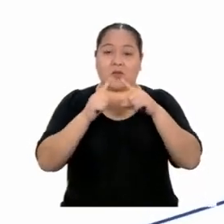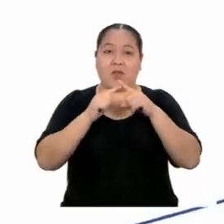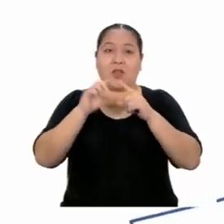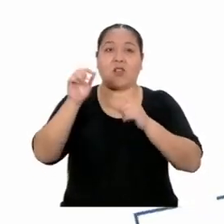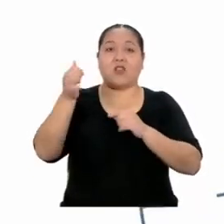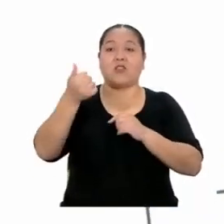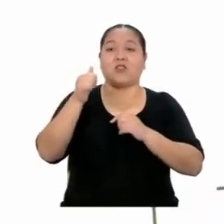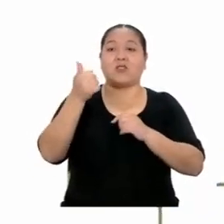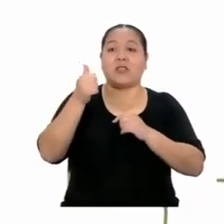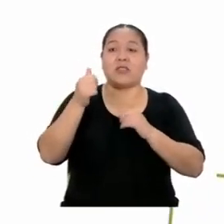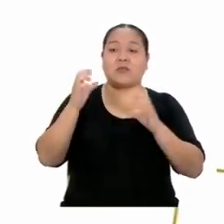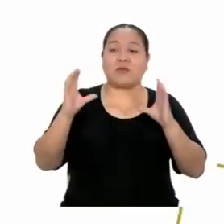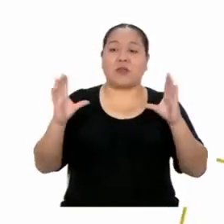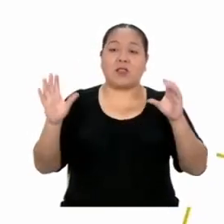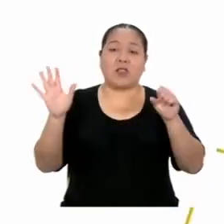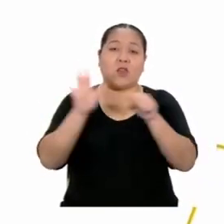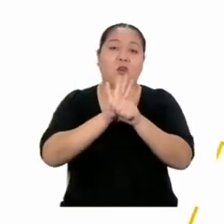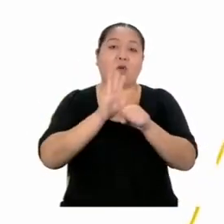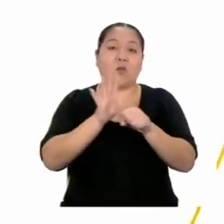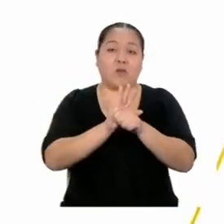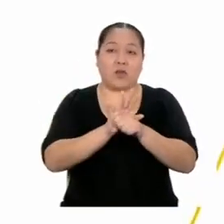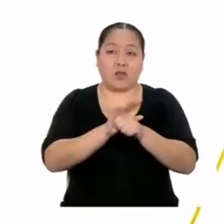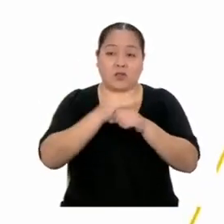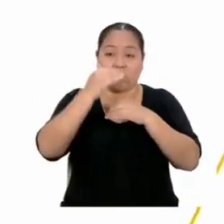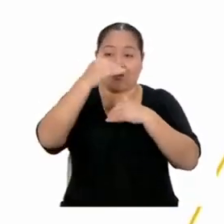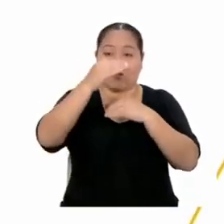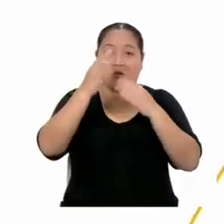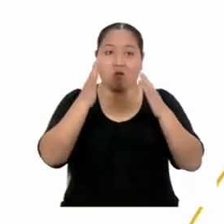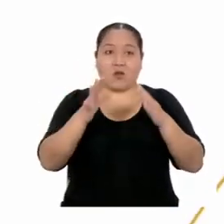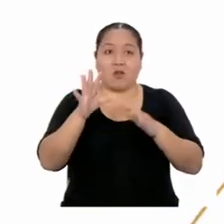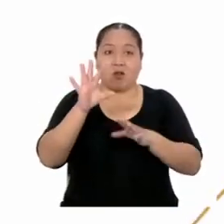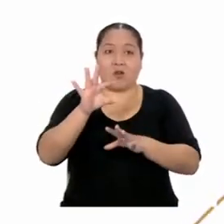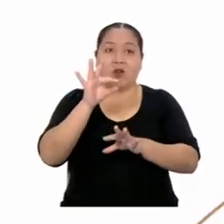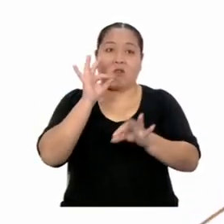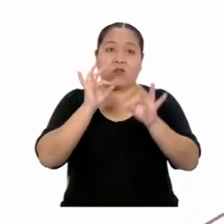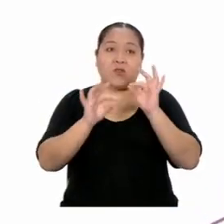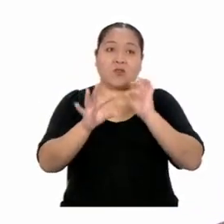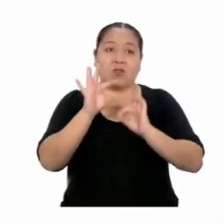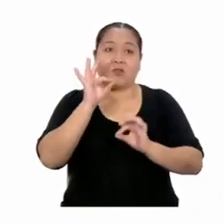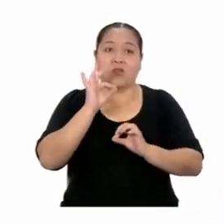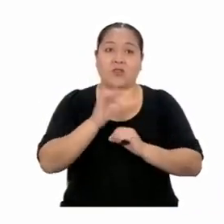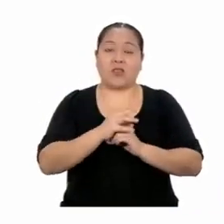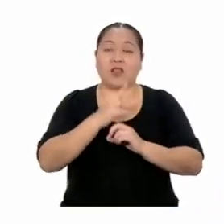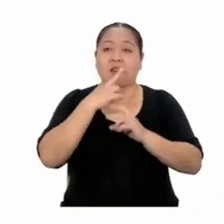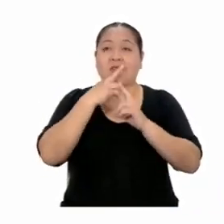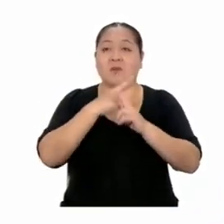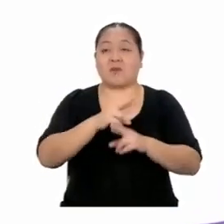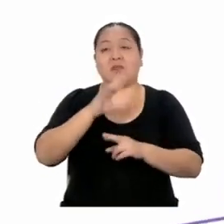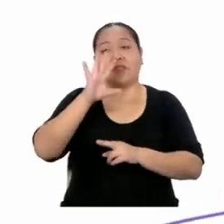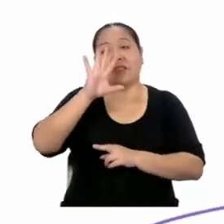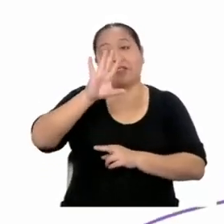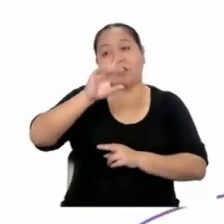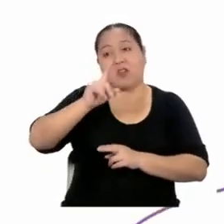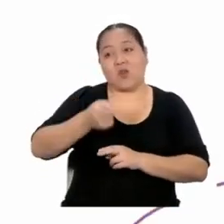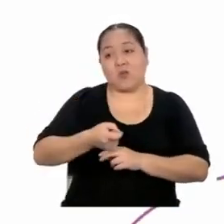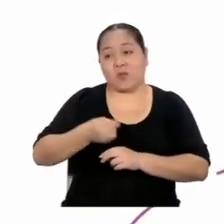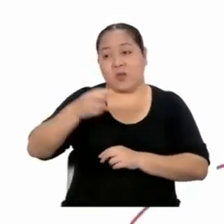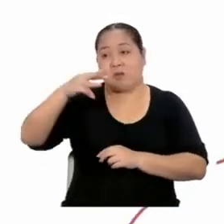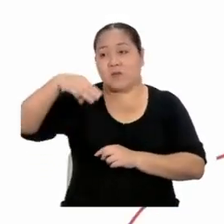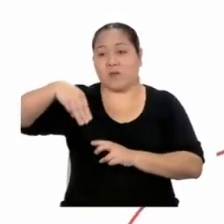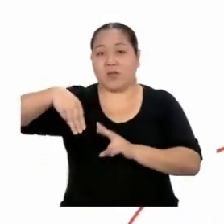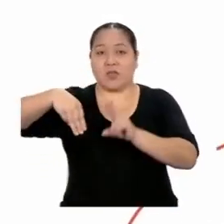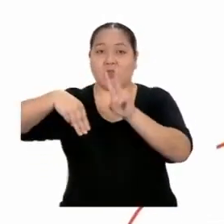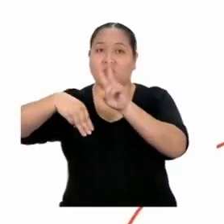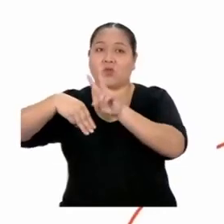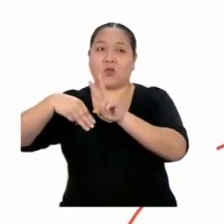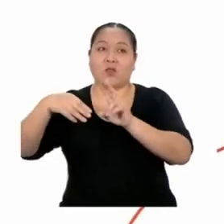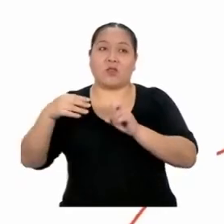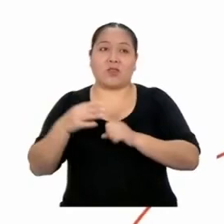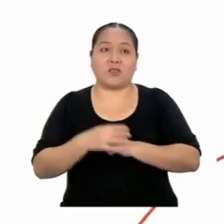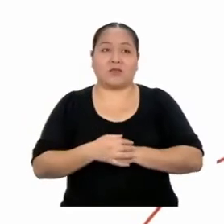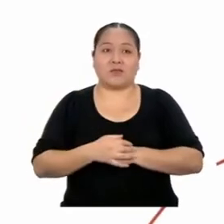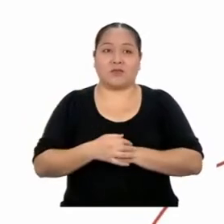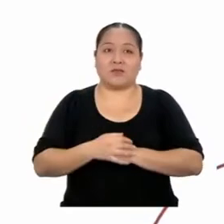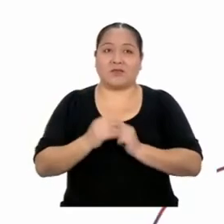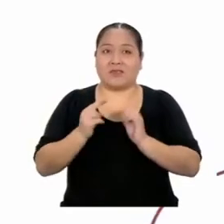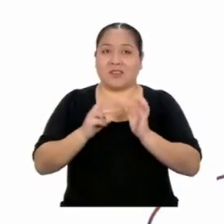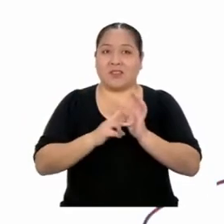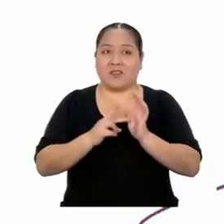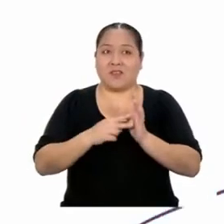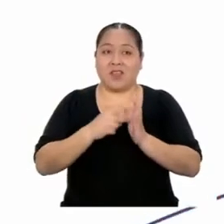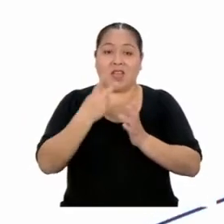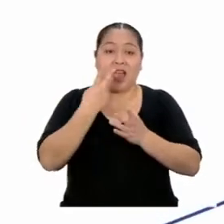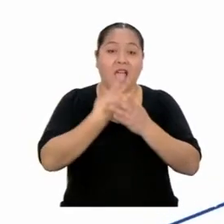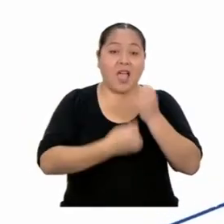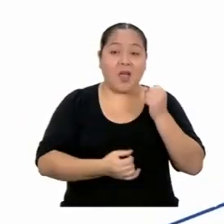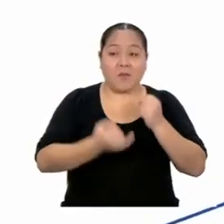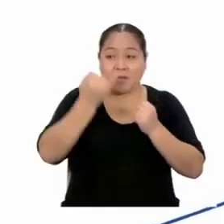10.000 del área total del cuadrado, encontraremos que la respuesta sigue siendo 5.000 metros cuadrados. O sea,